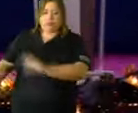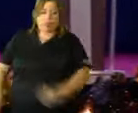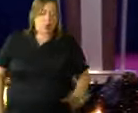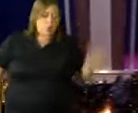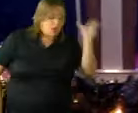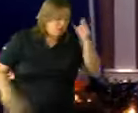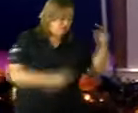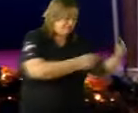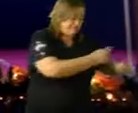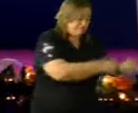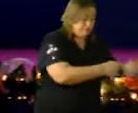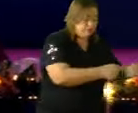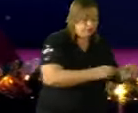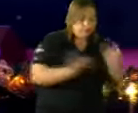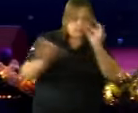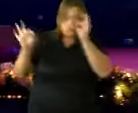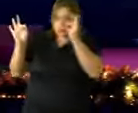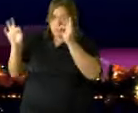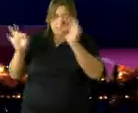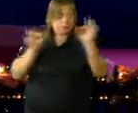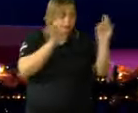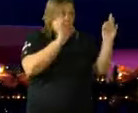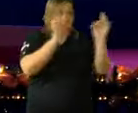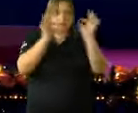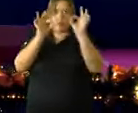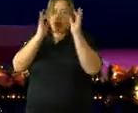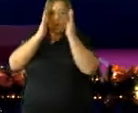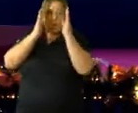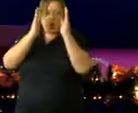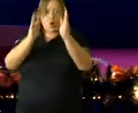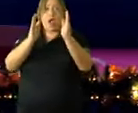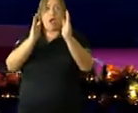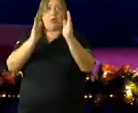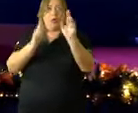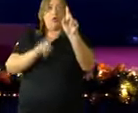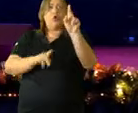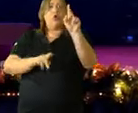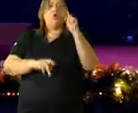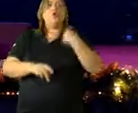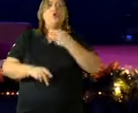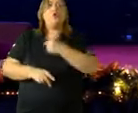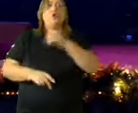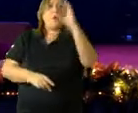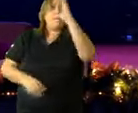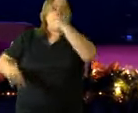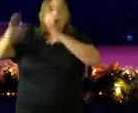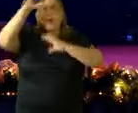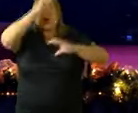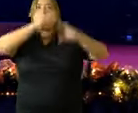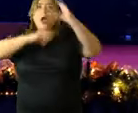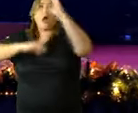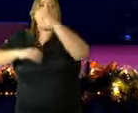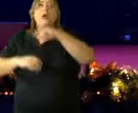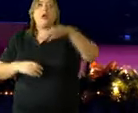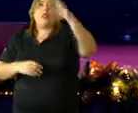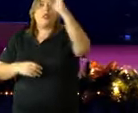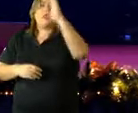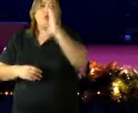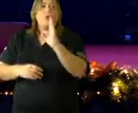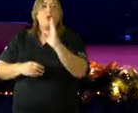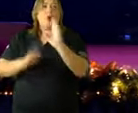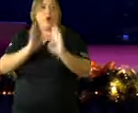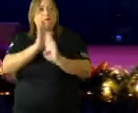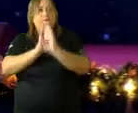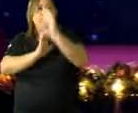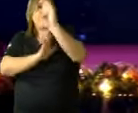que usted se desenfoque. Lo de nosotros son las almas que salvar, la búsqueda de Dios continua, seguir creciendo en